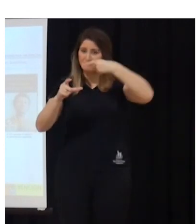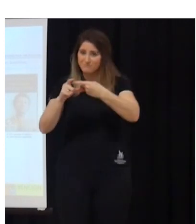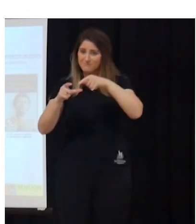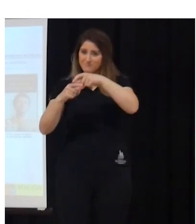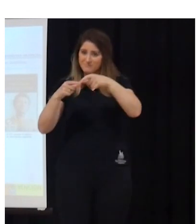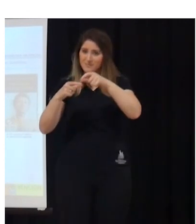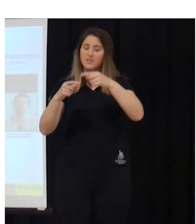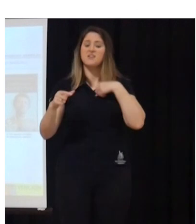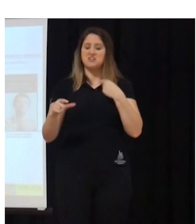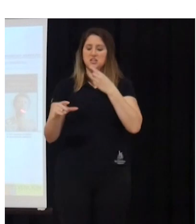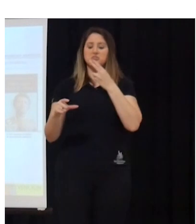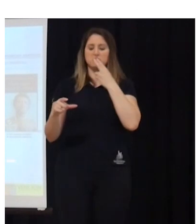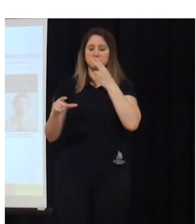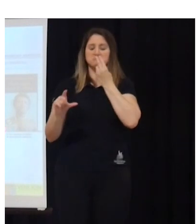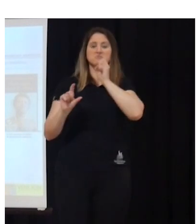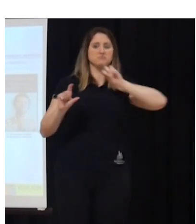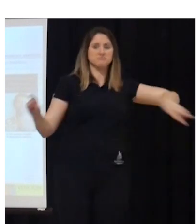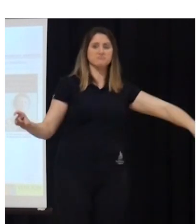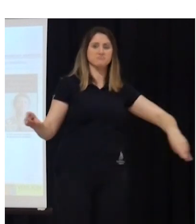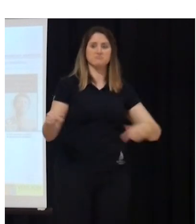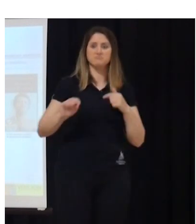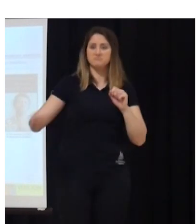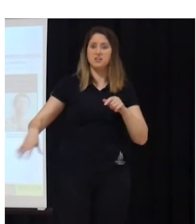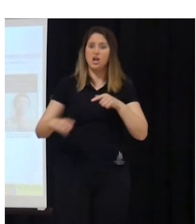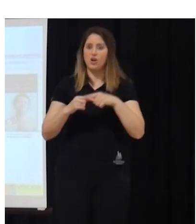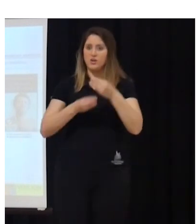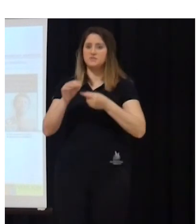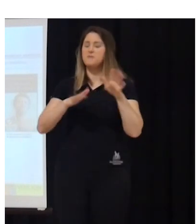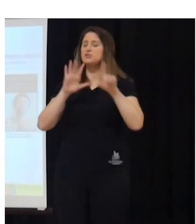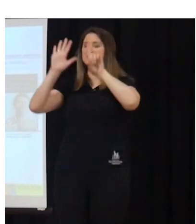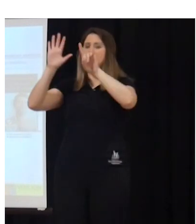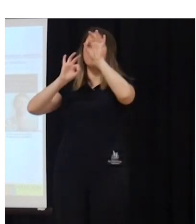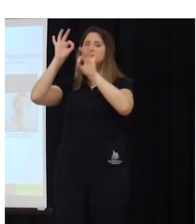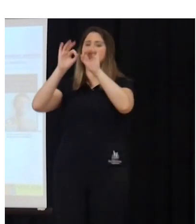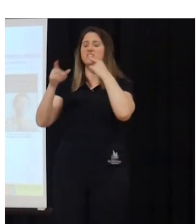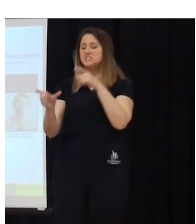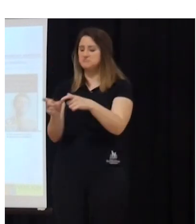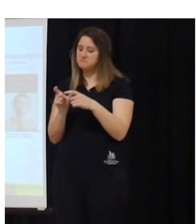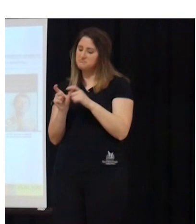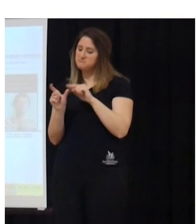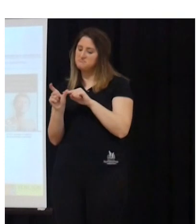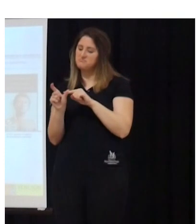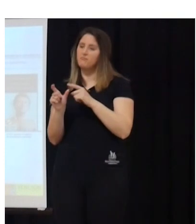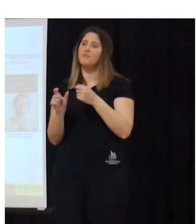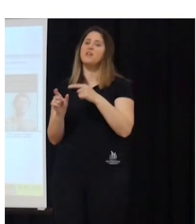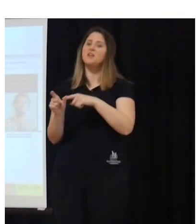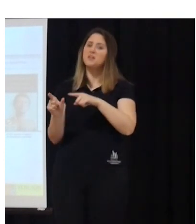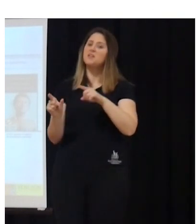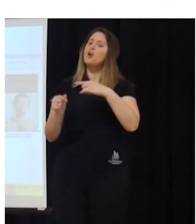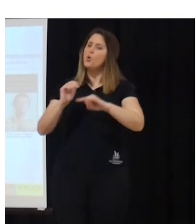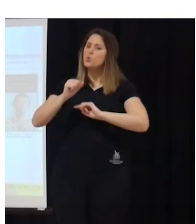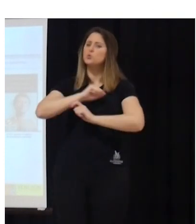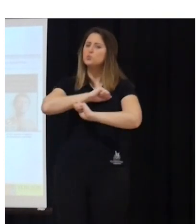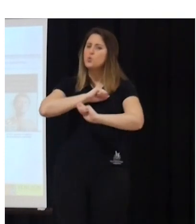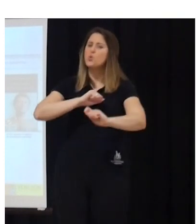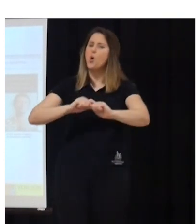decidió dejar de fumar. Y en torno a un 76% dijo que era una excelente